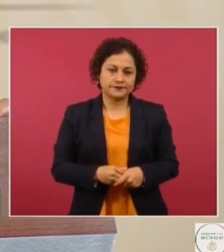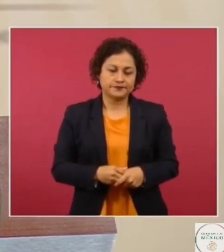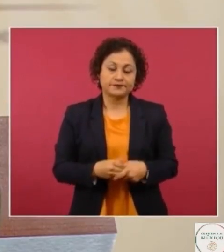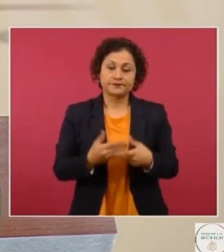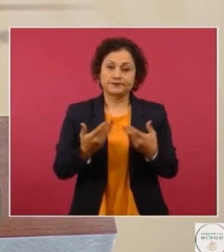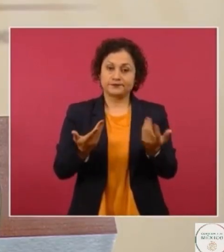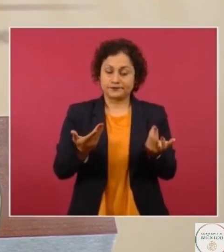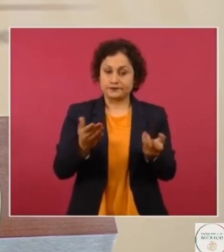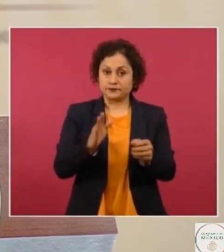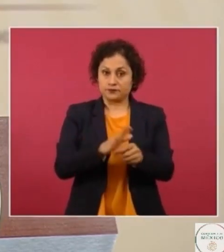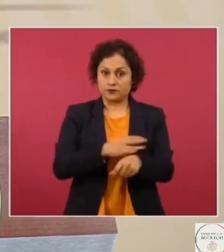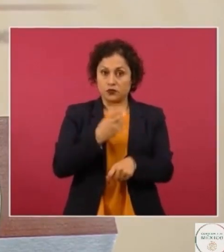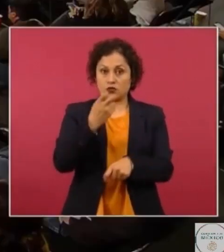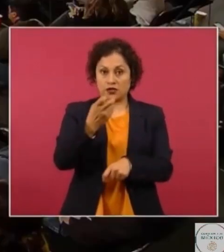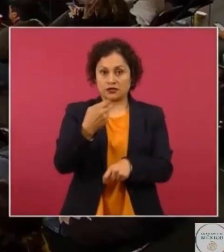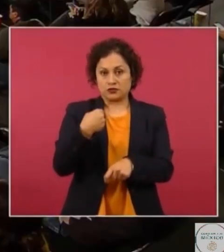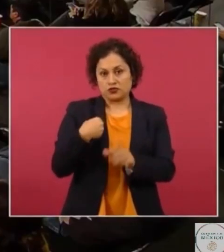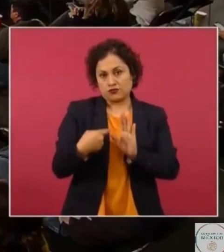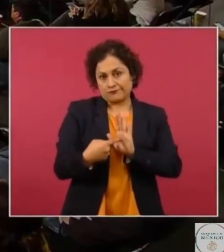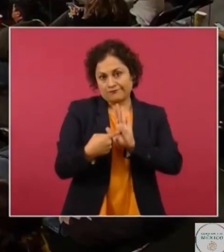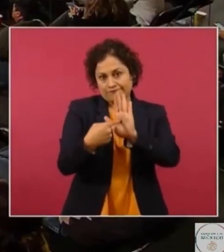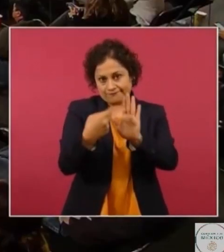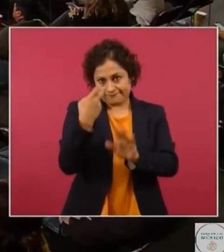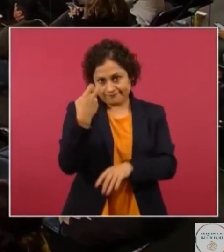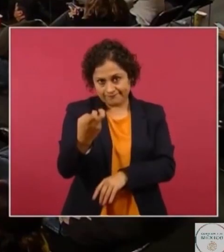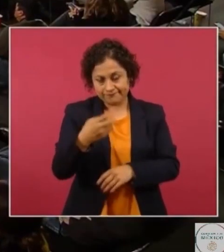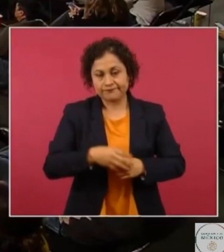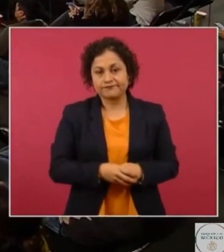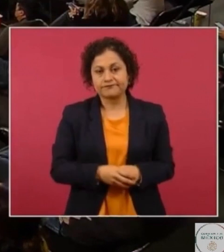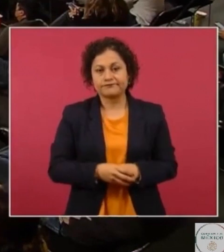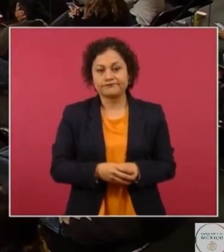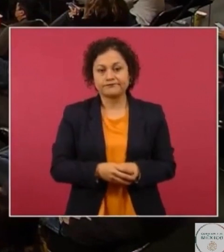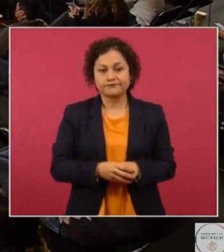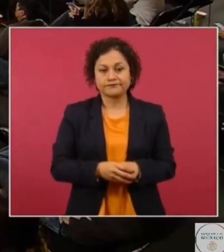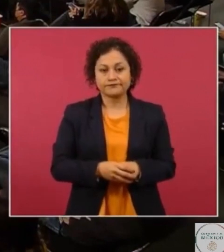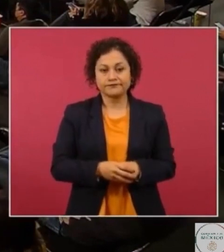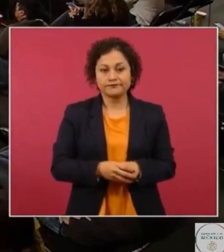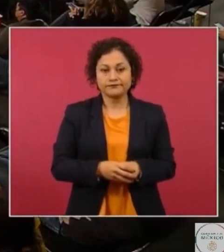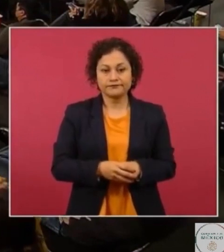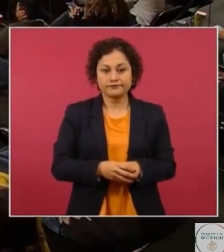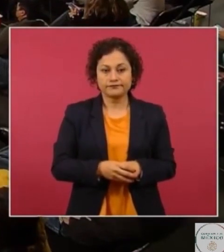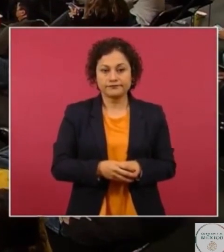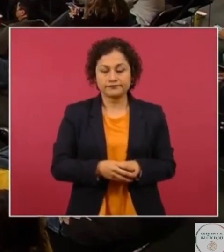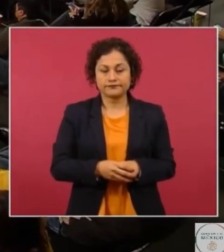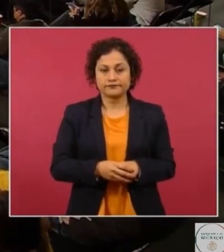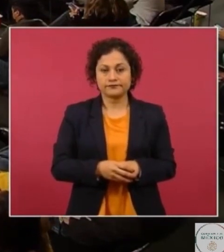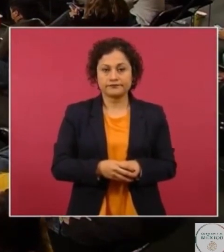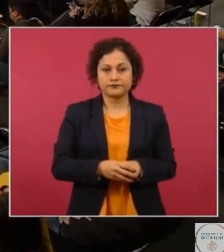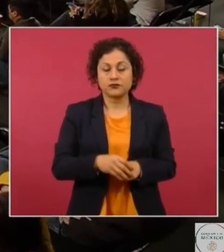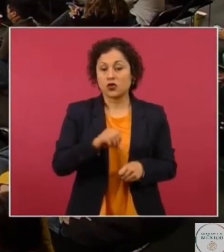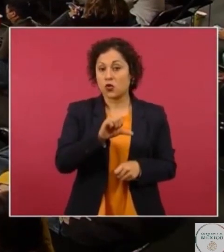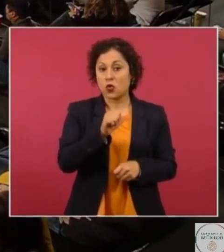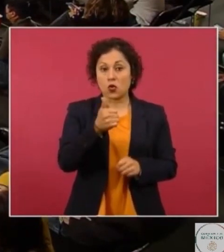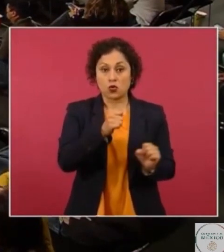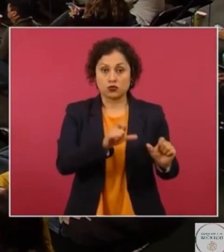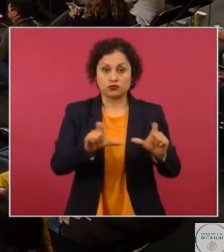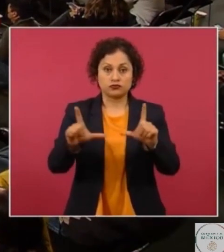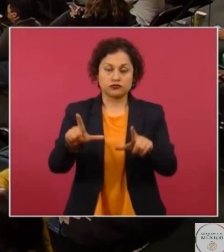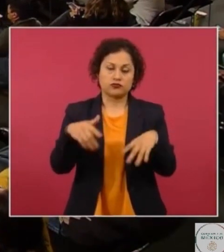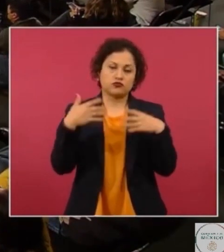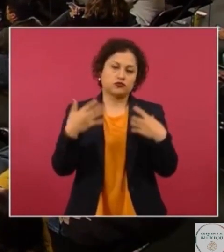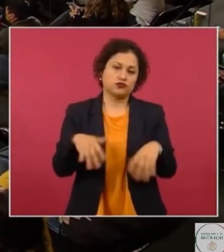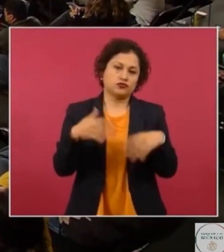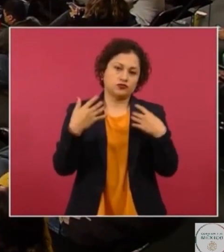Entonces, les informo sobre esto. Adelante. Esto también es excepcional.